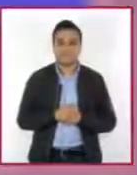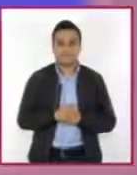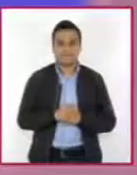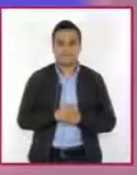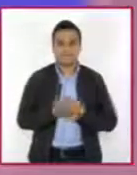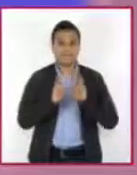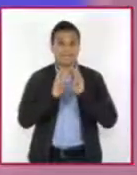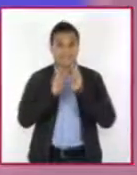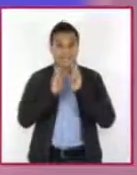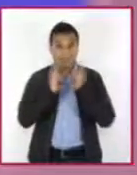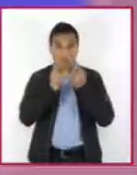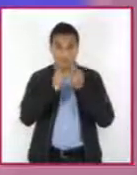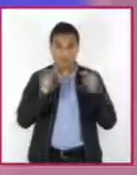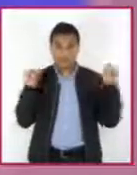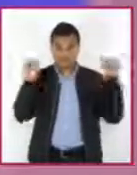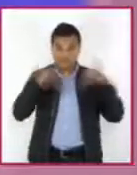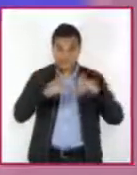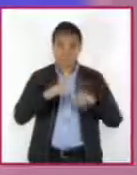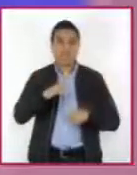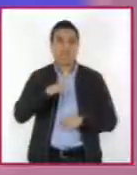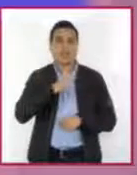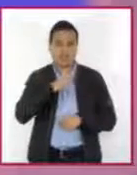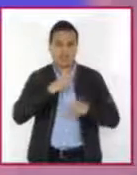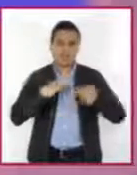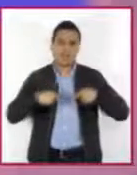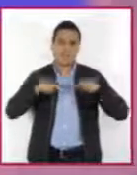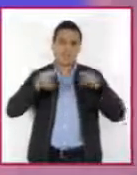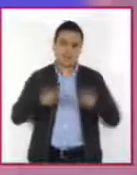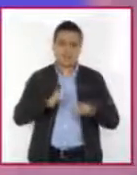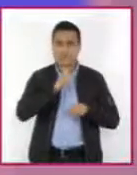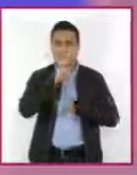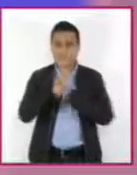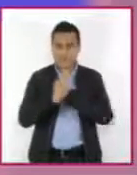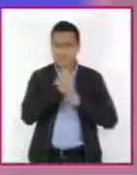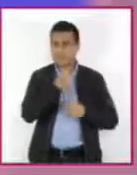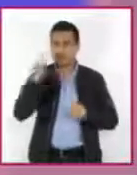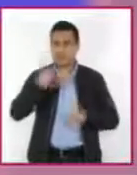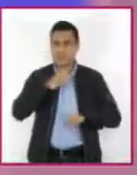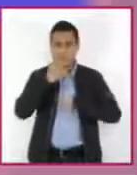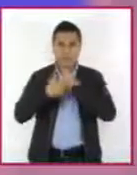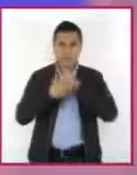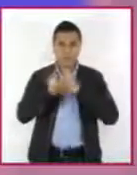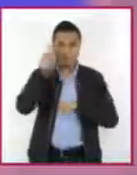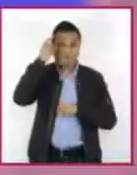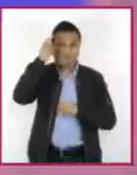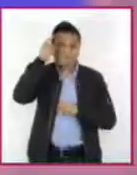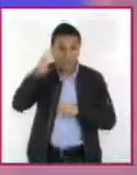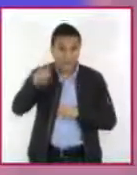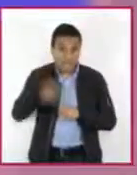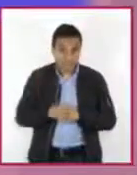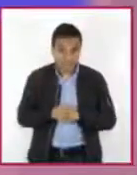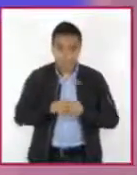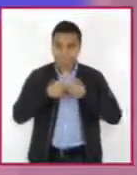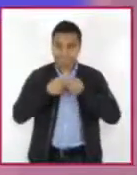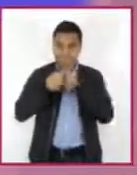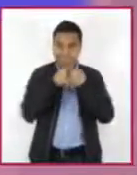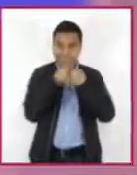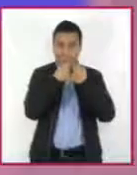Reunión a la que asisten representantes de varios países europeos para redefinir las fronteras de Europa